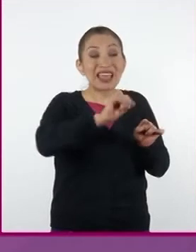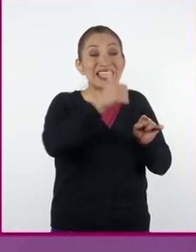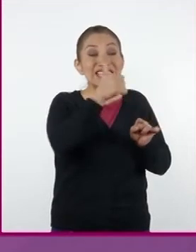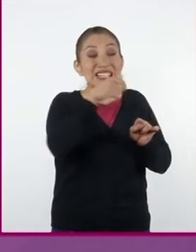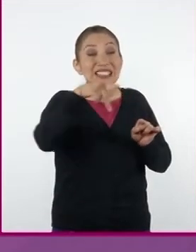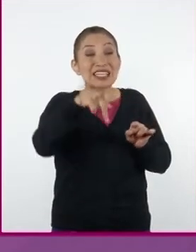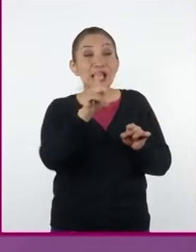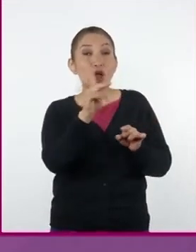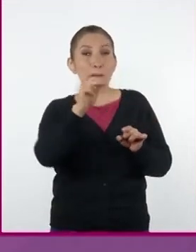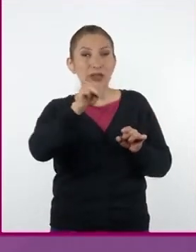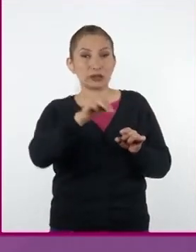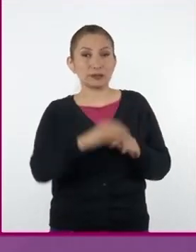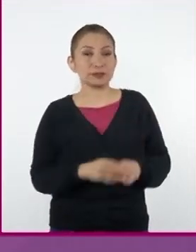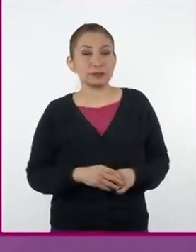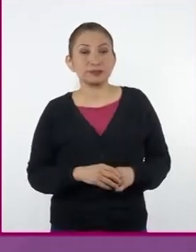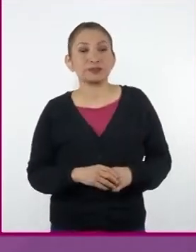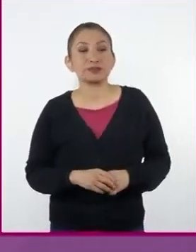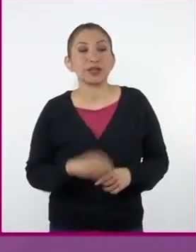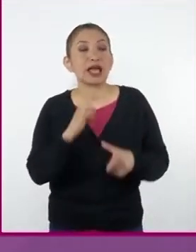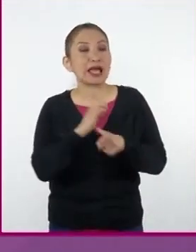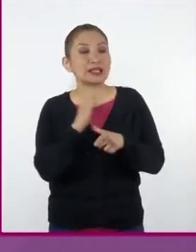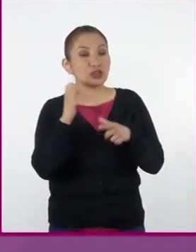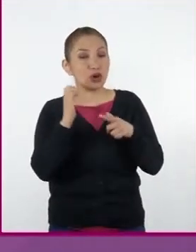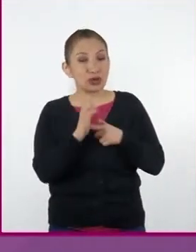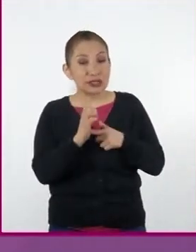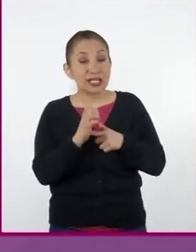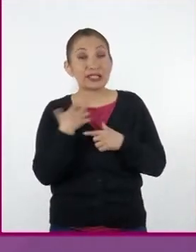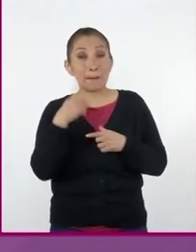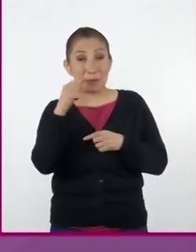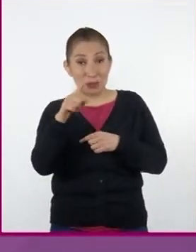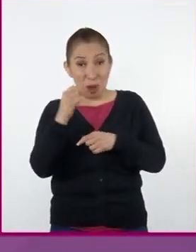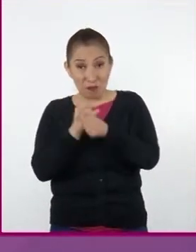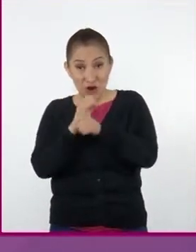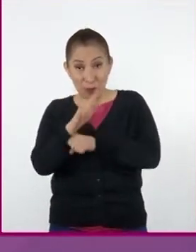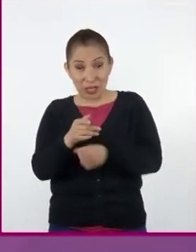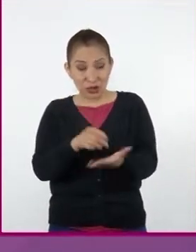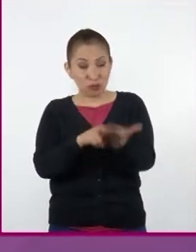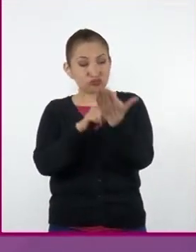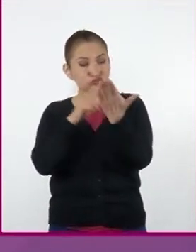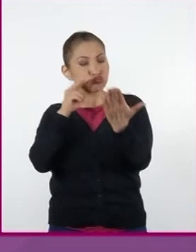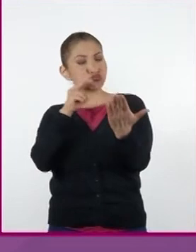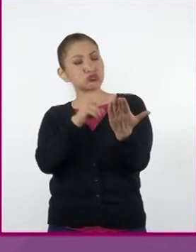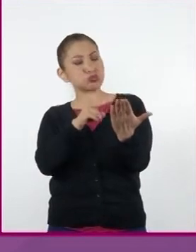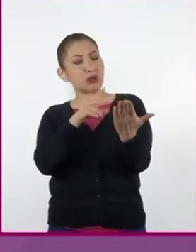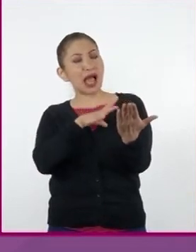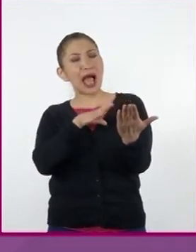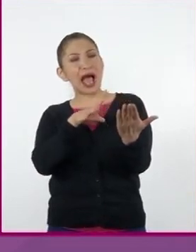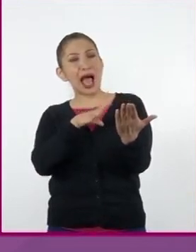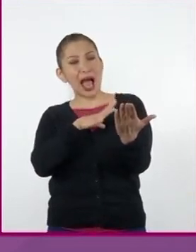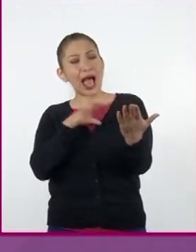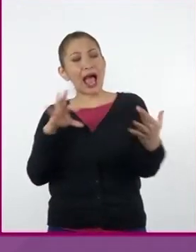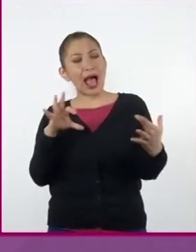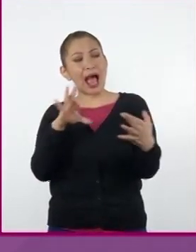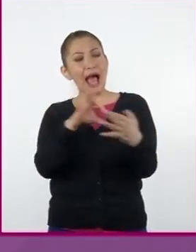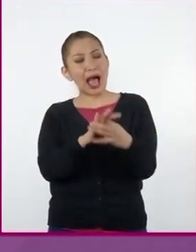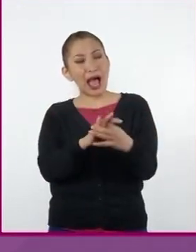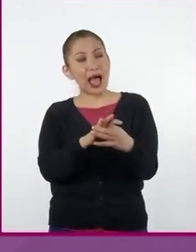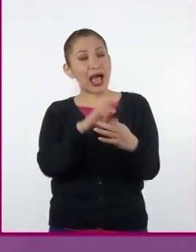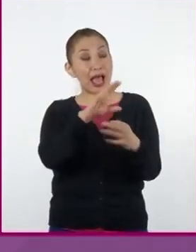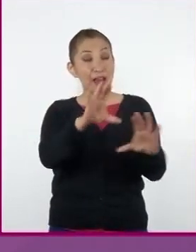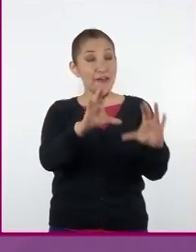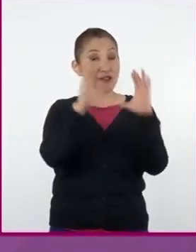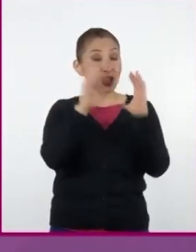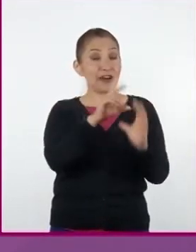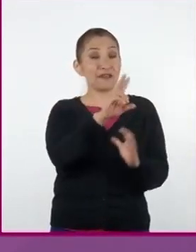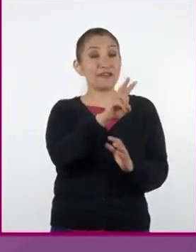26 kilómetros. Asimismo, de los datos obtenidos, podemos decir que existe una relación entre la